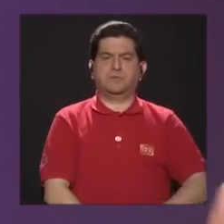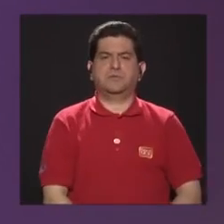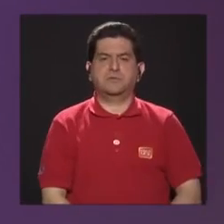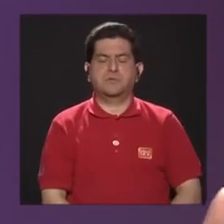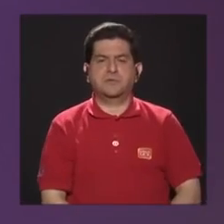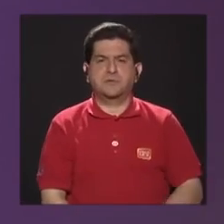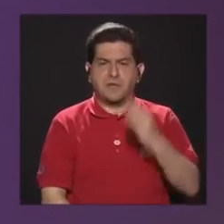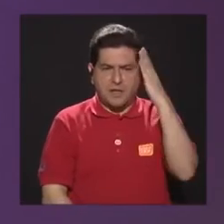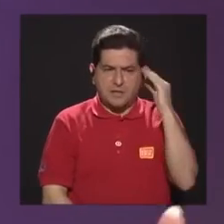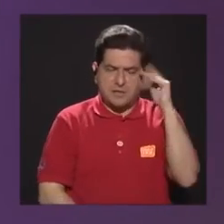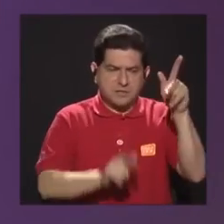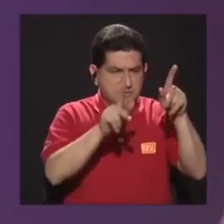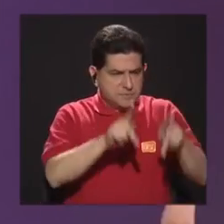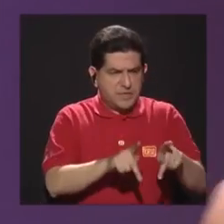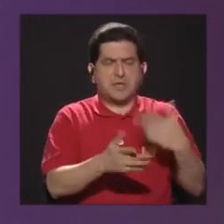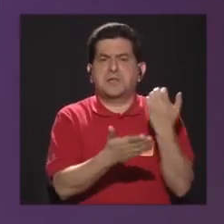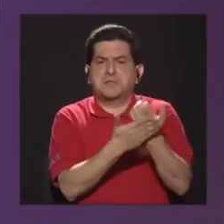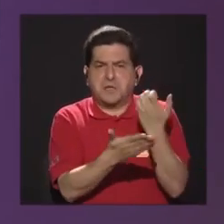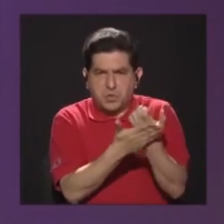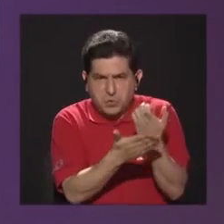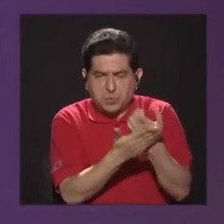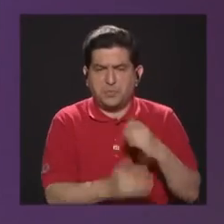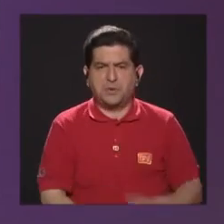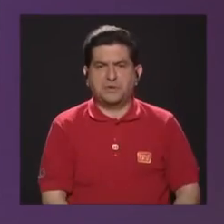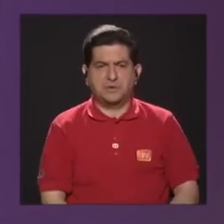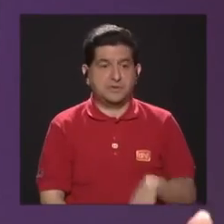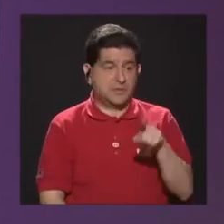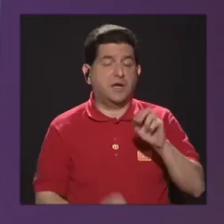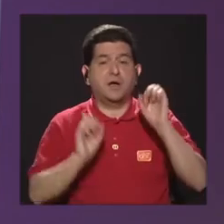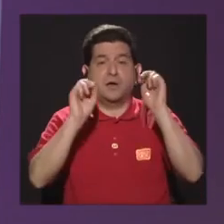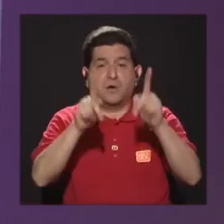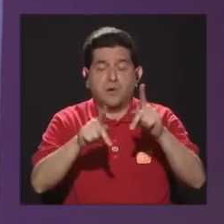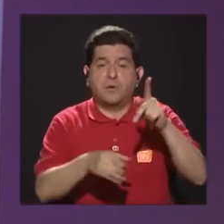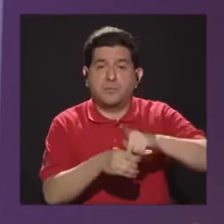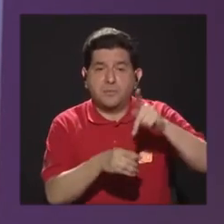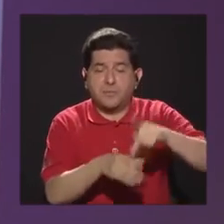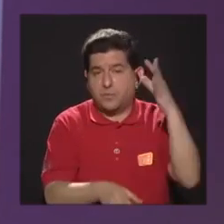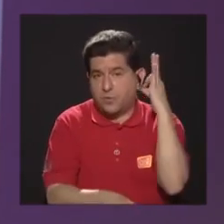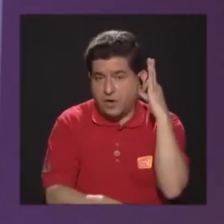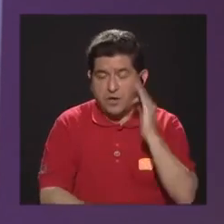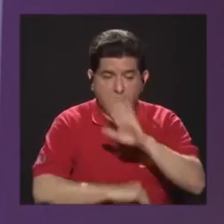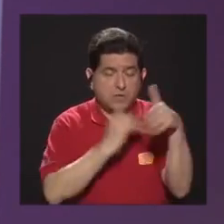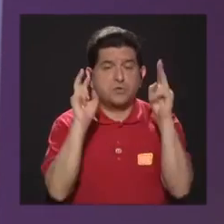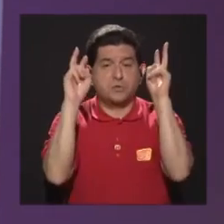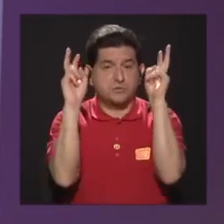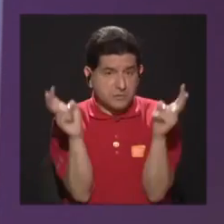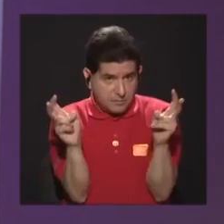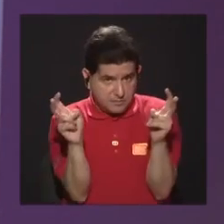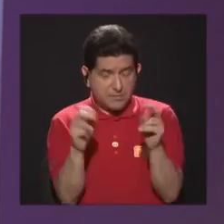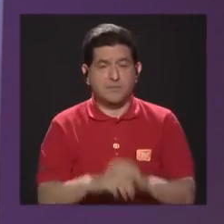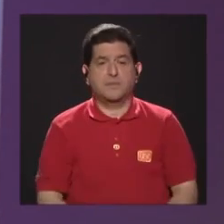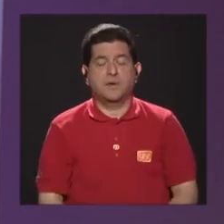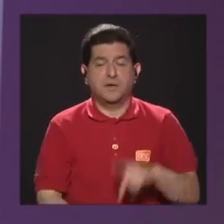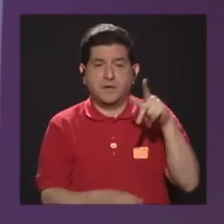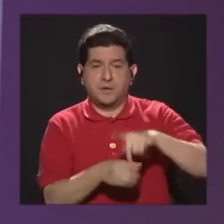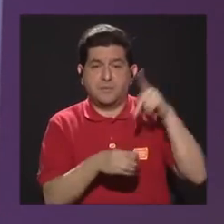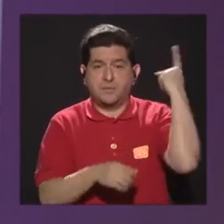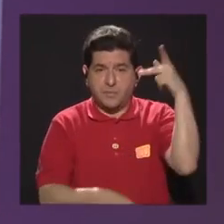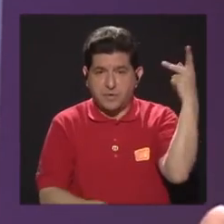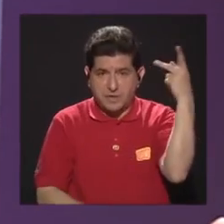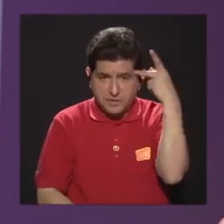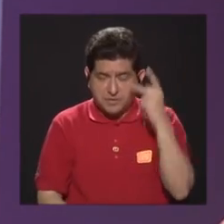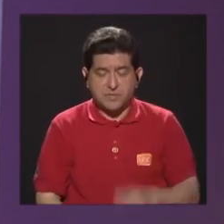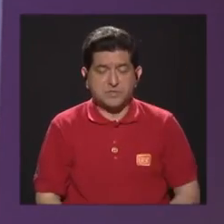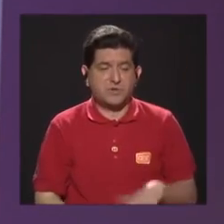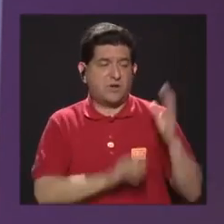la vivencia de la gente, económicas, etcétera, que permitan la participación de las mujeres. Digamos, todo el tema de que la participación política es